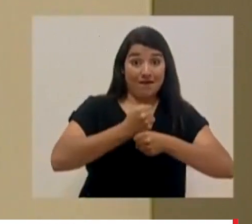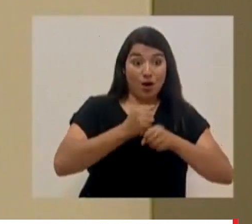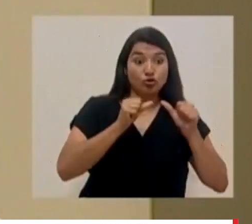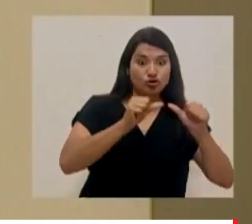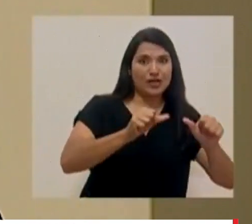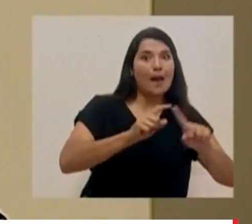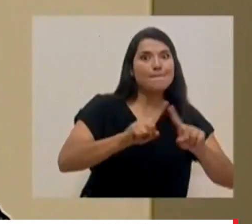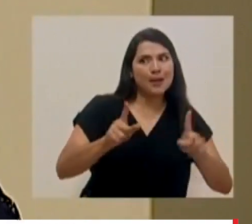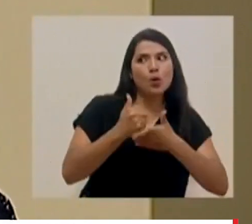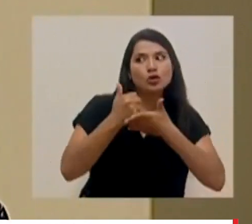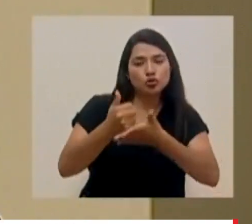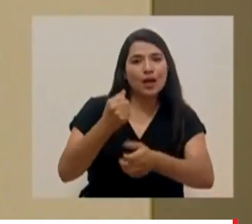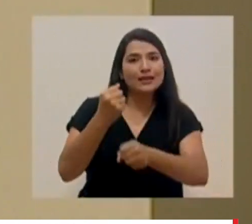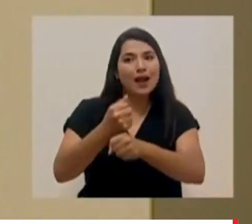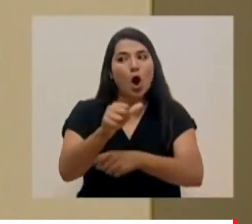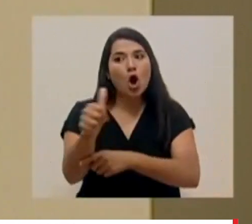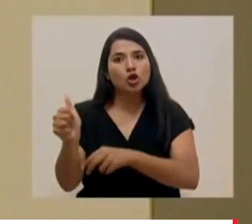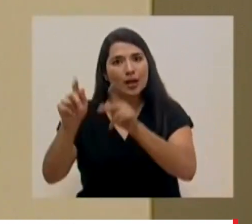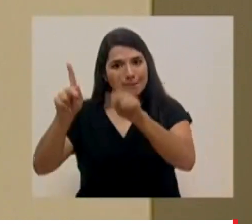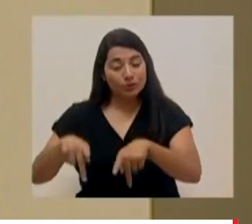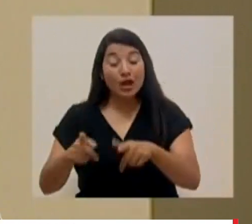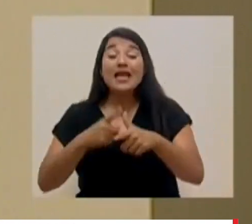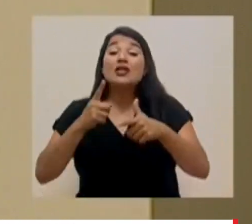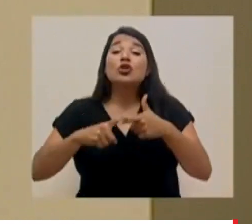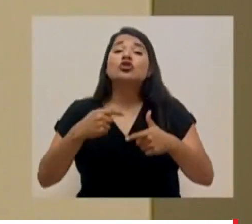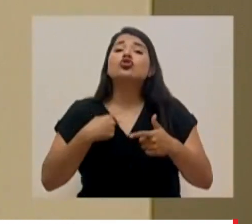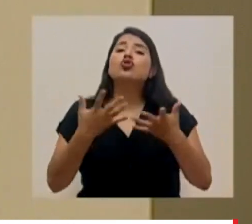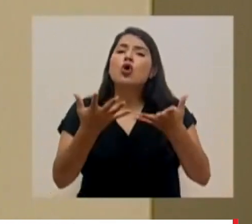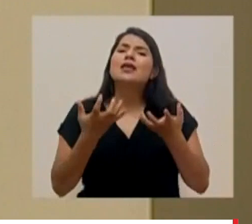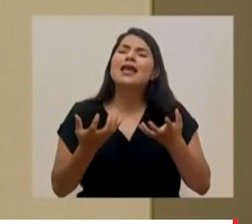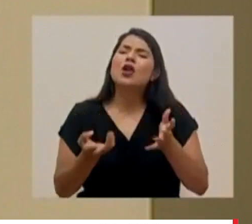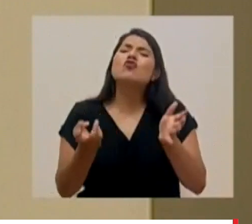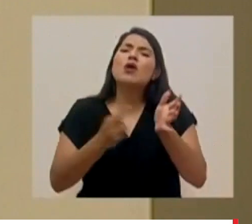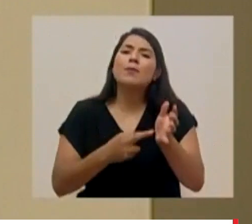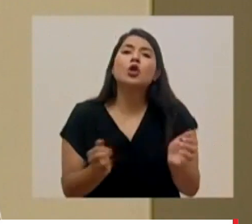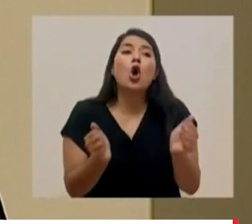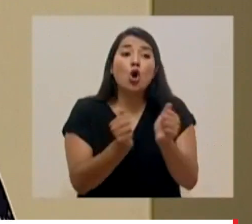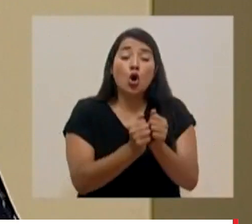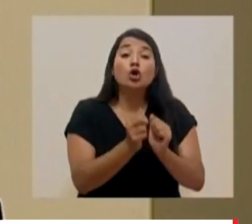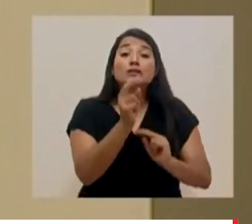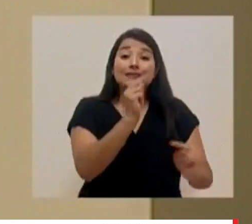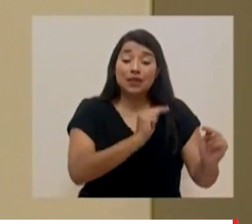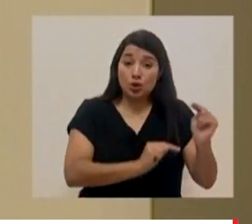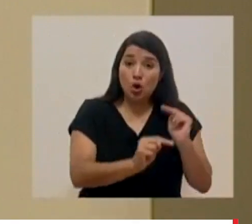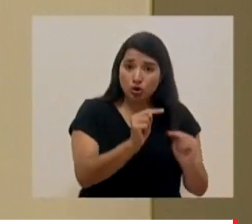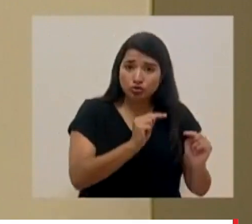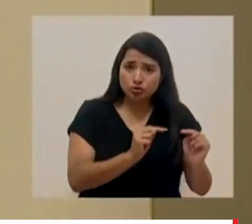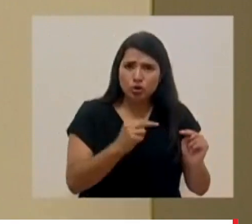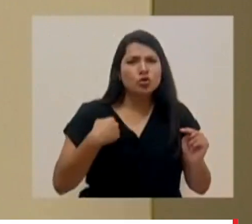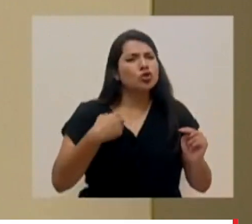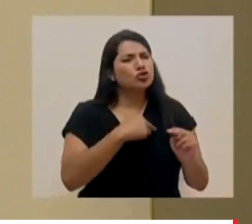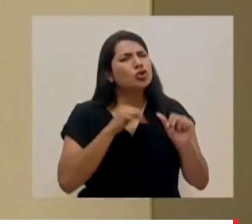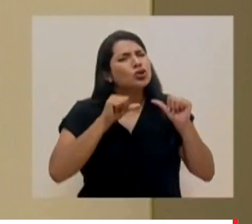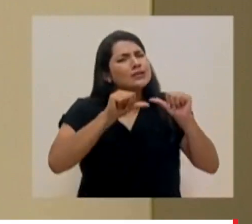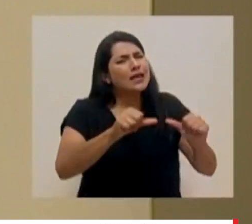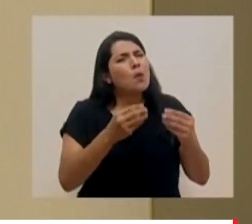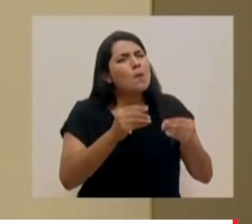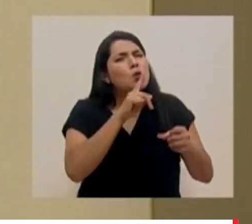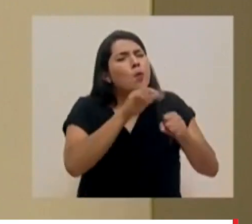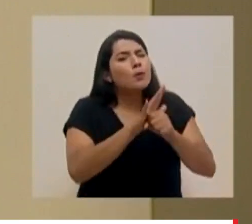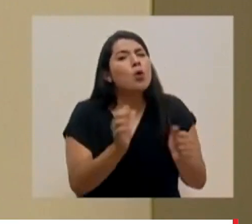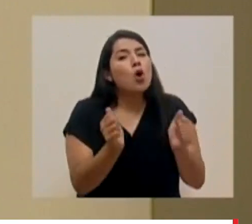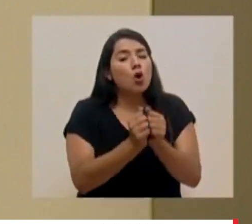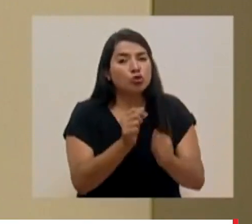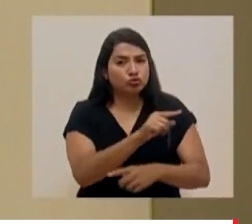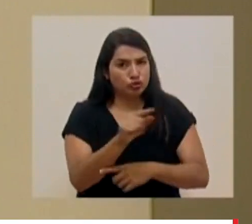también. Entonces, mi presencia aquí es para reiterar con los sectores y las actividades económicas que seguimos muy comprometidos con